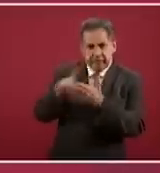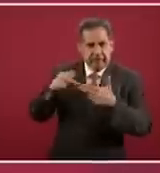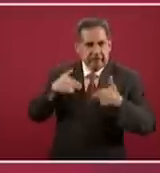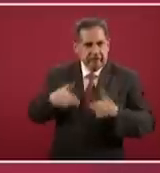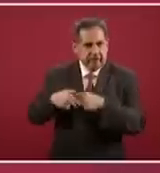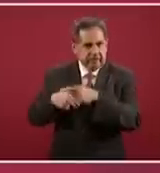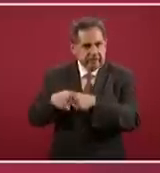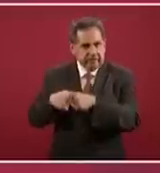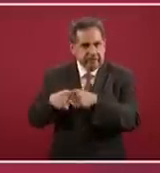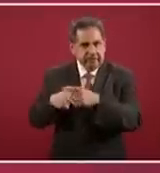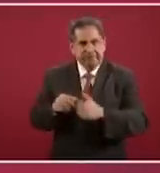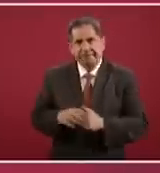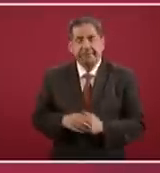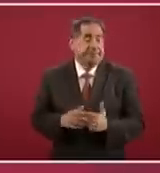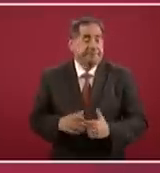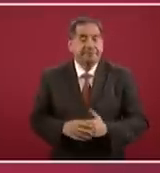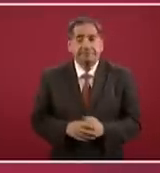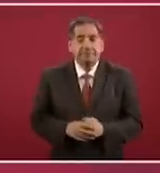Entonces,